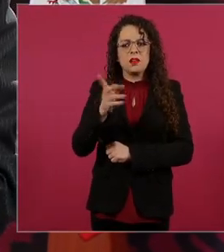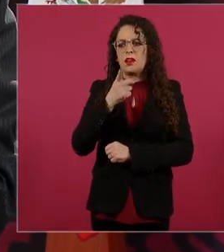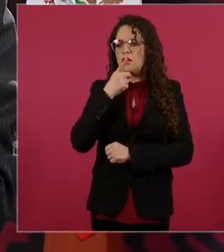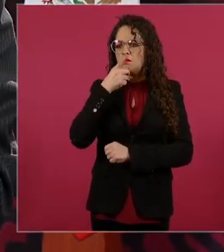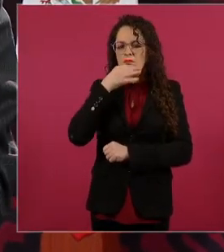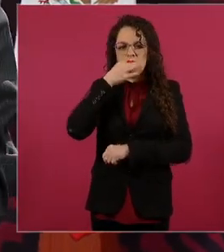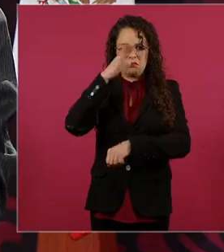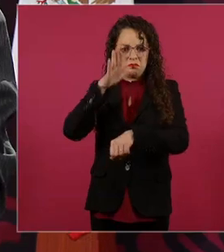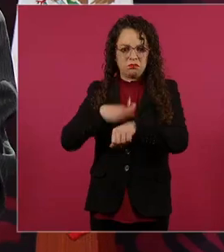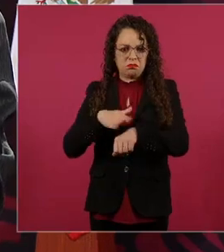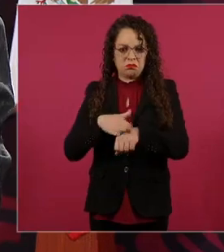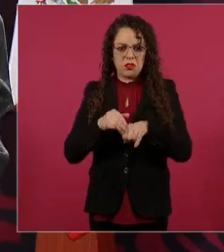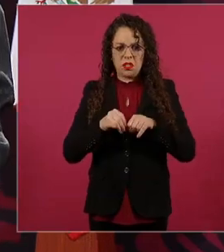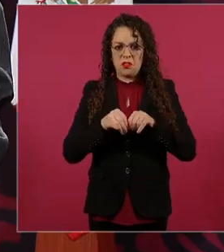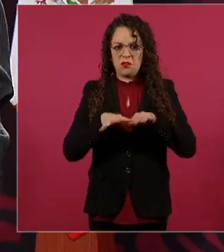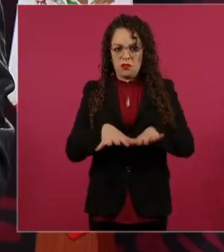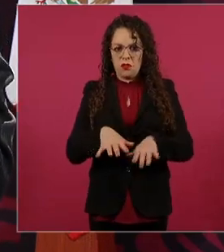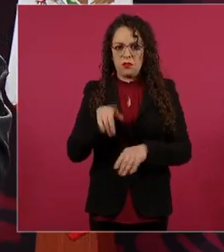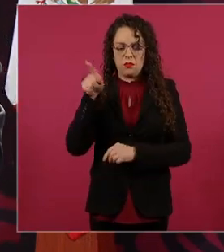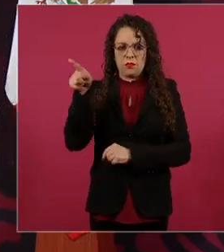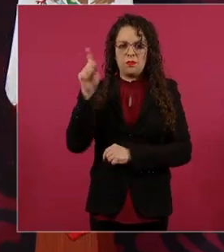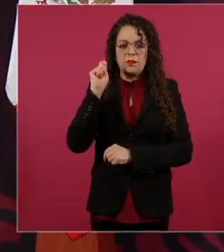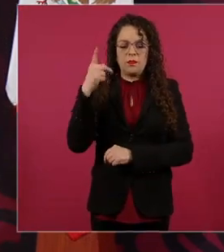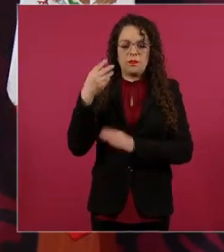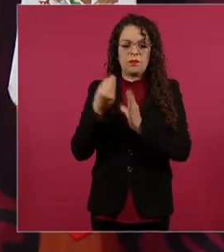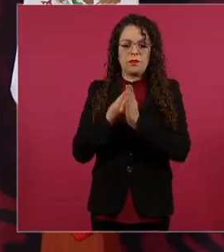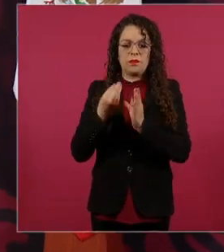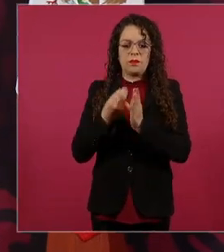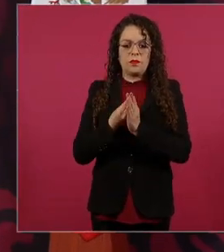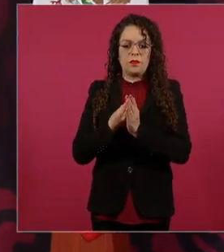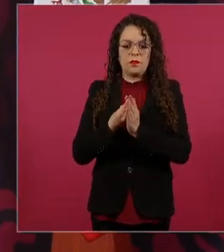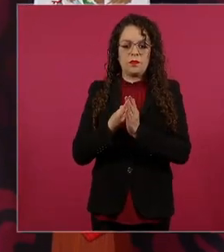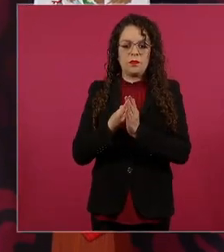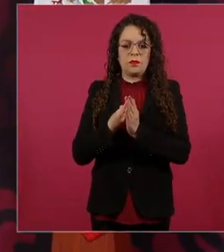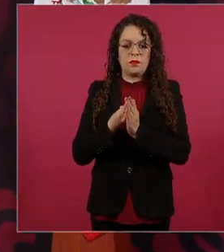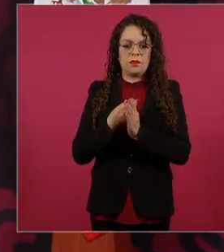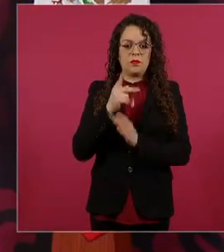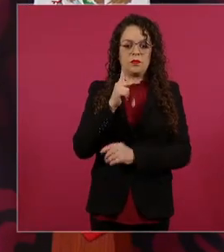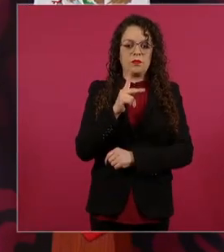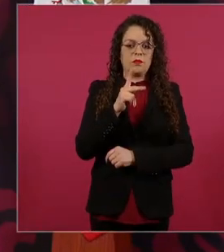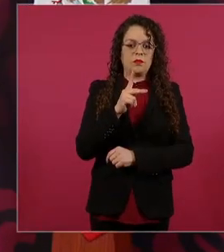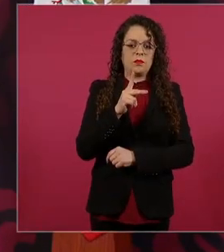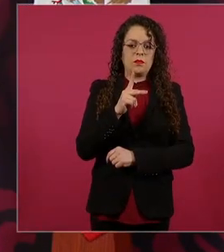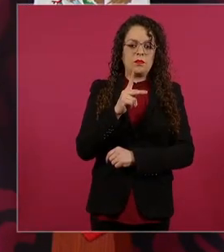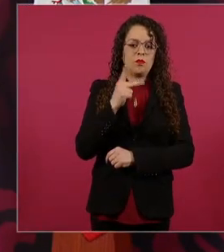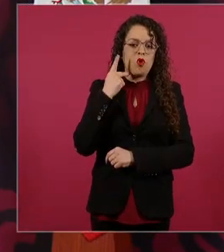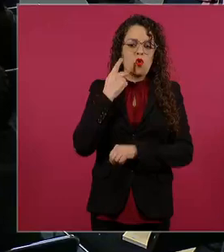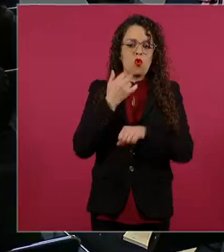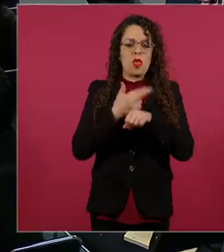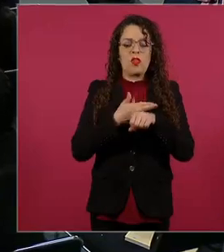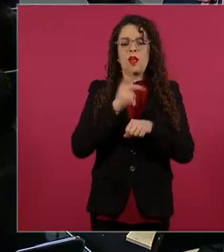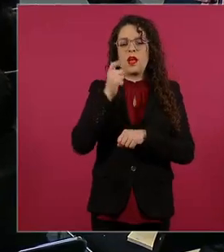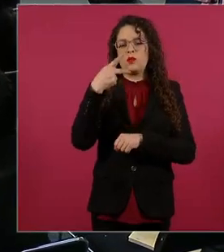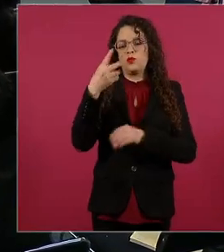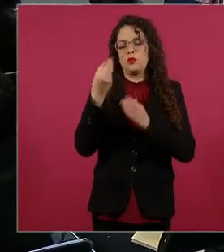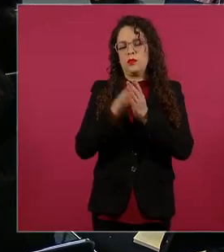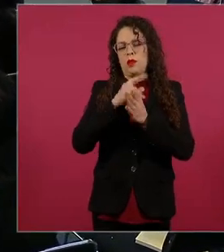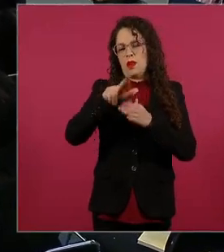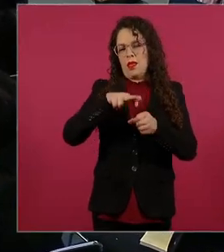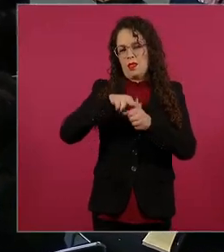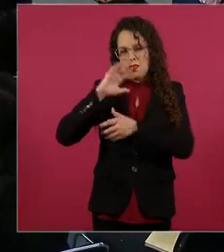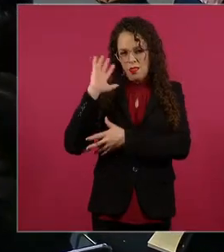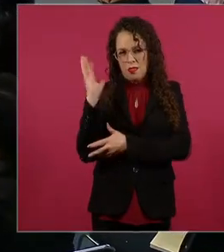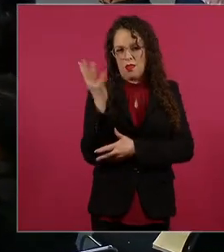antier la Procuraduría del Medio Ambiente de hecho su resolución el juez dice que la